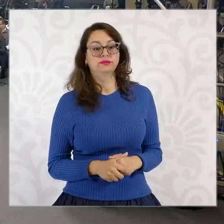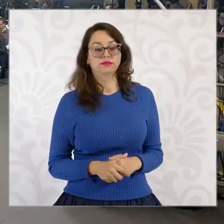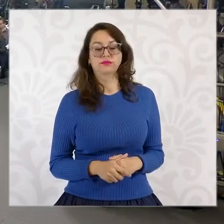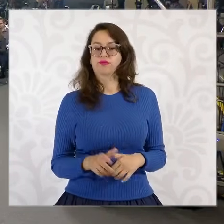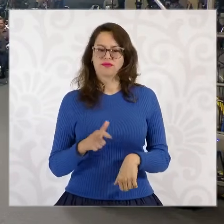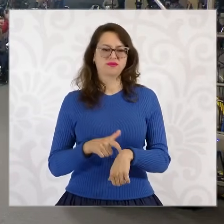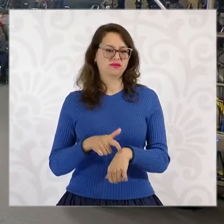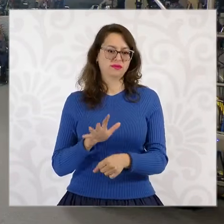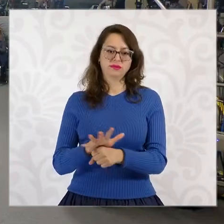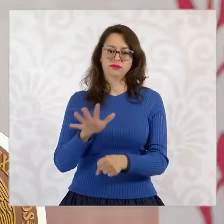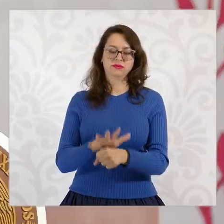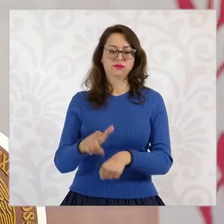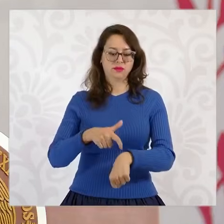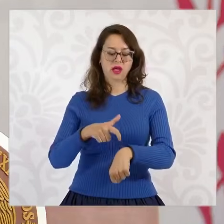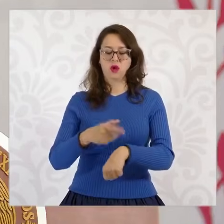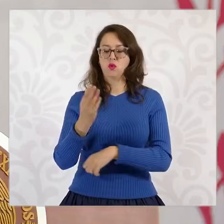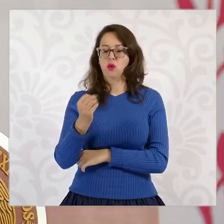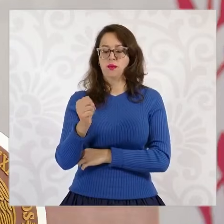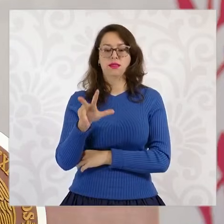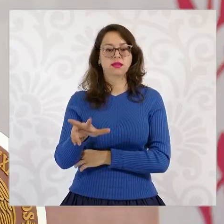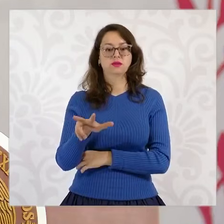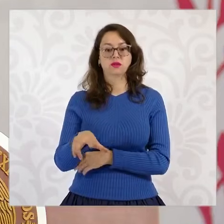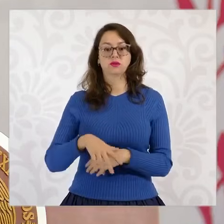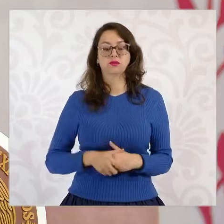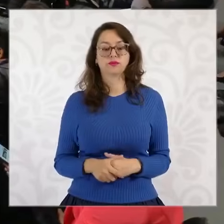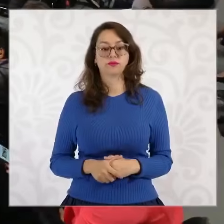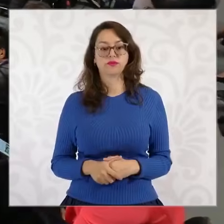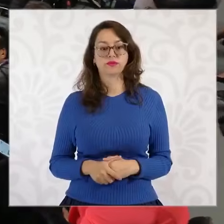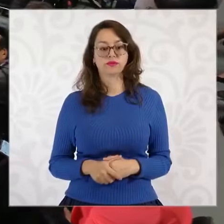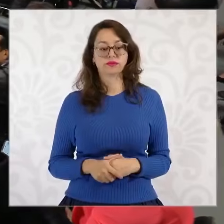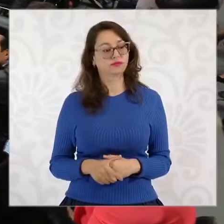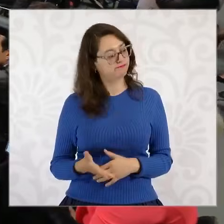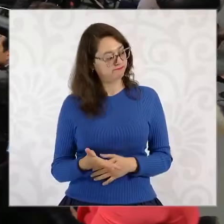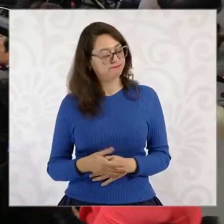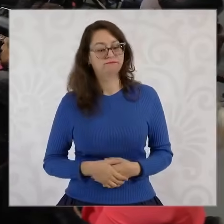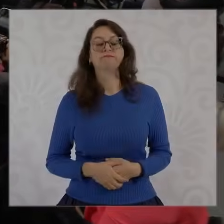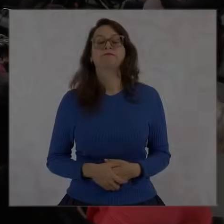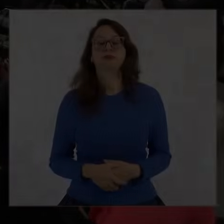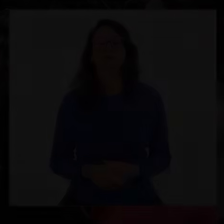creo que ya, ¿no? 9:18. Vamos.